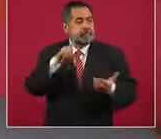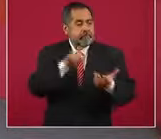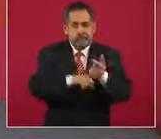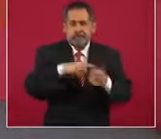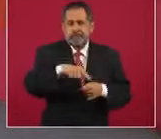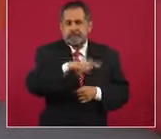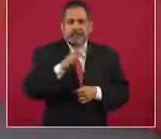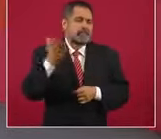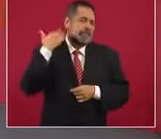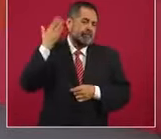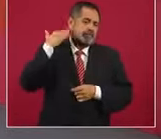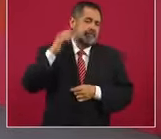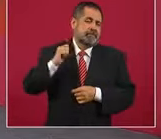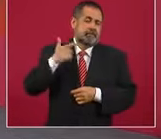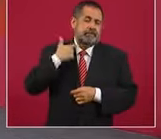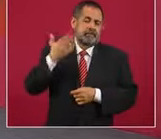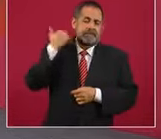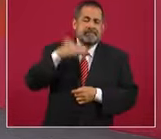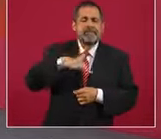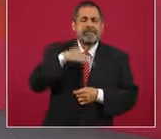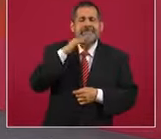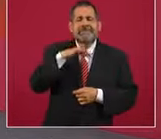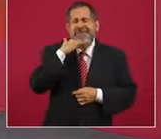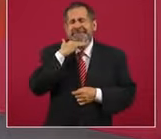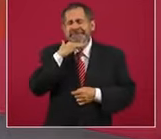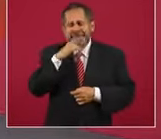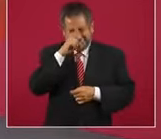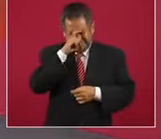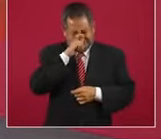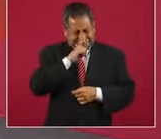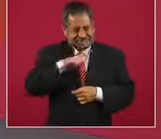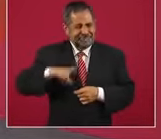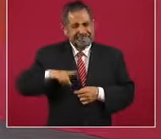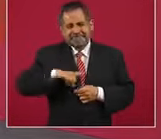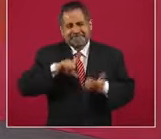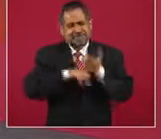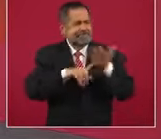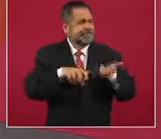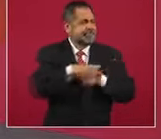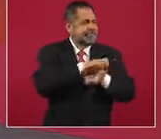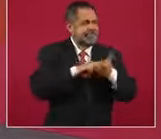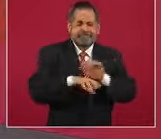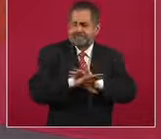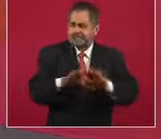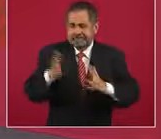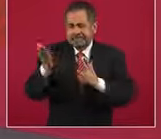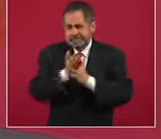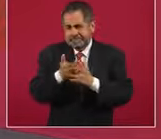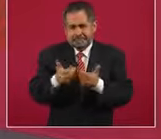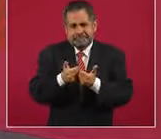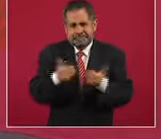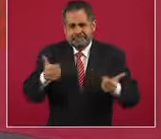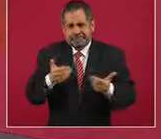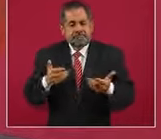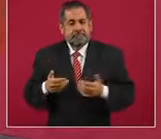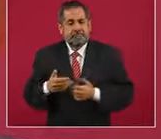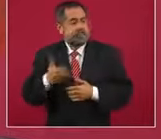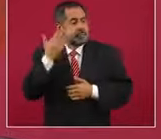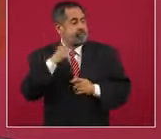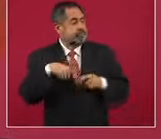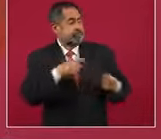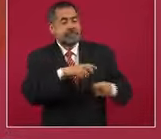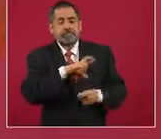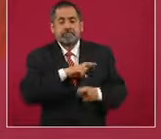gobierno en todo. Y esta relación de las empresas